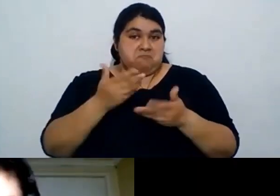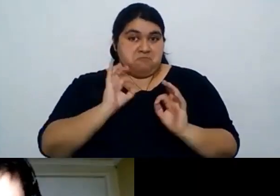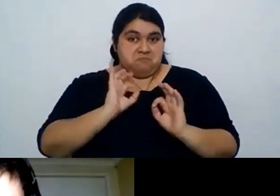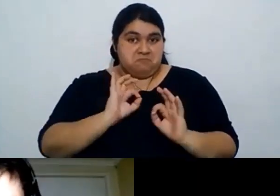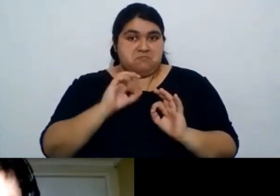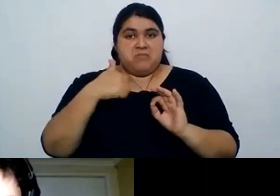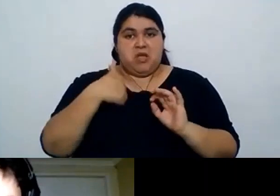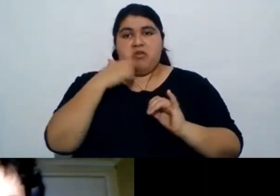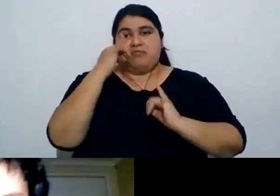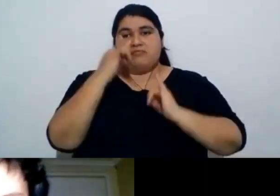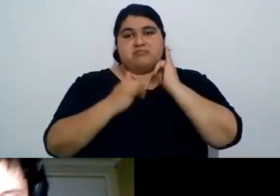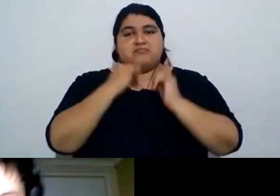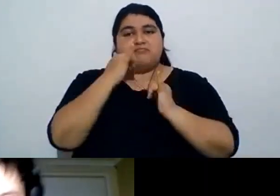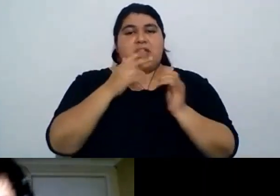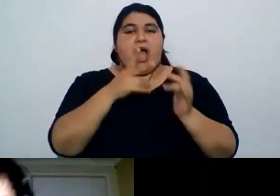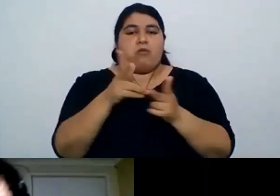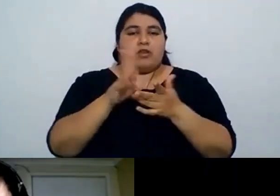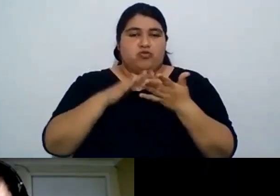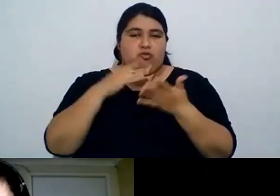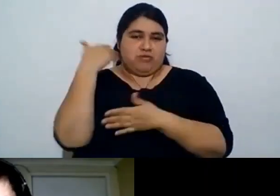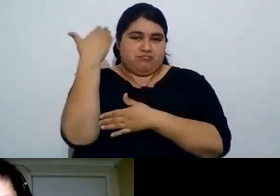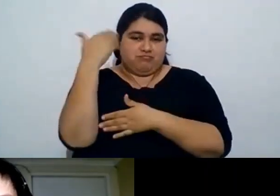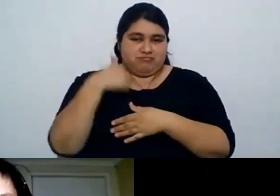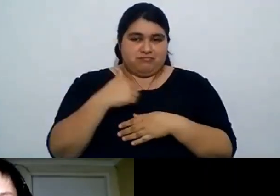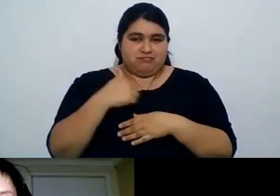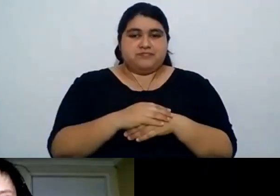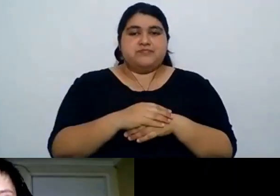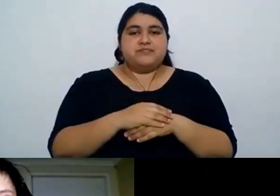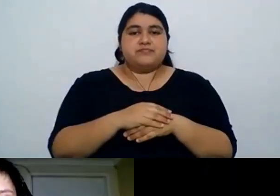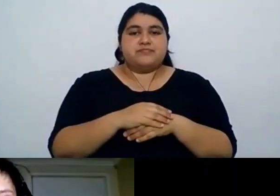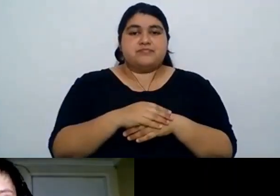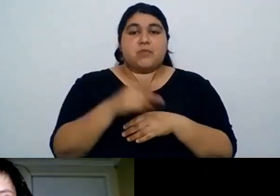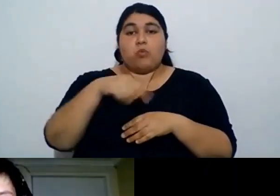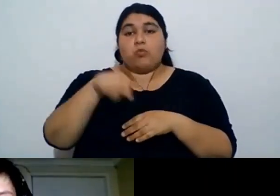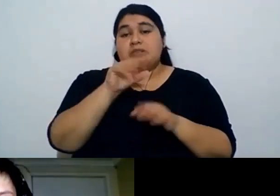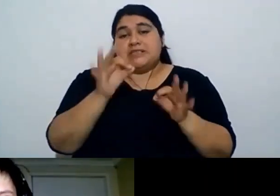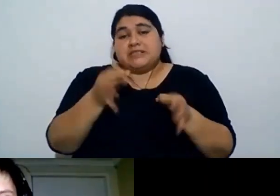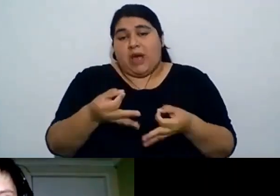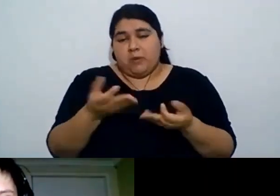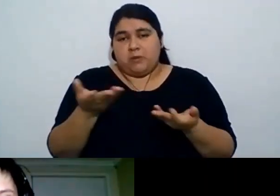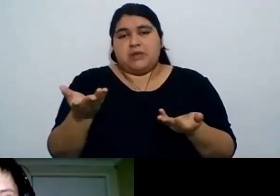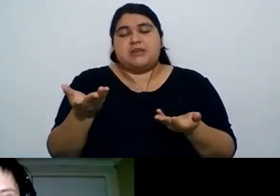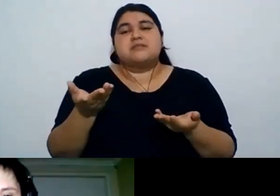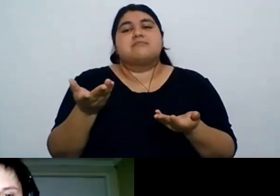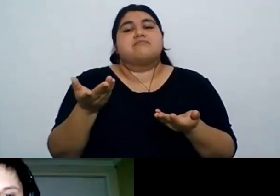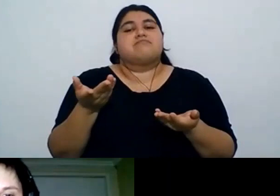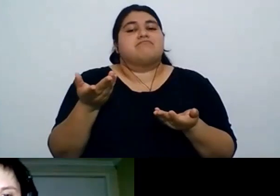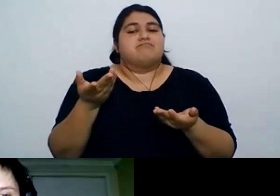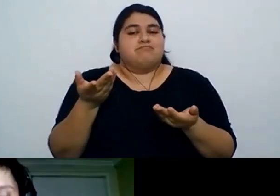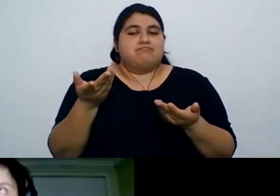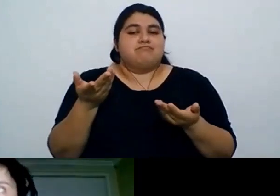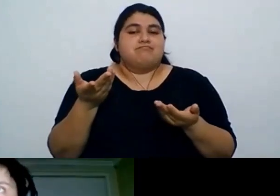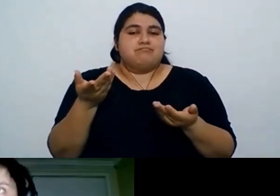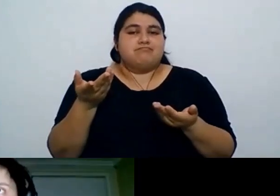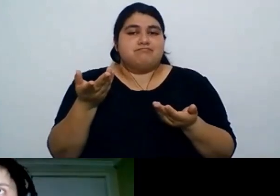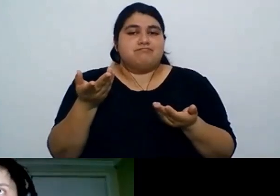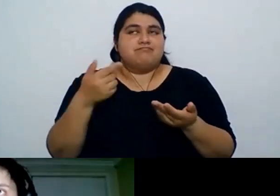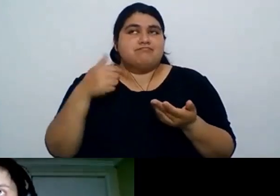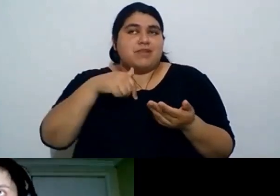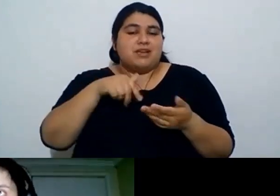voy a hablar sobre mi ponencia. Como todos saben, yo creo en este aspecto,